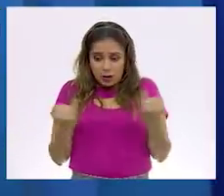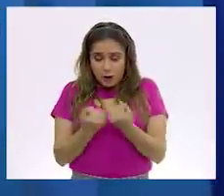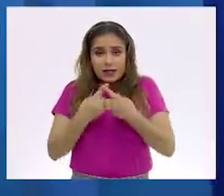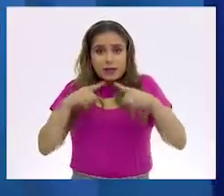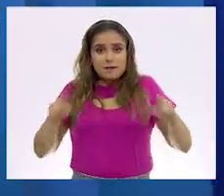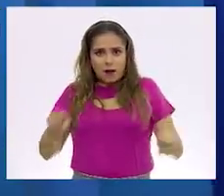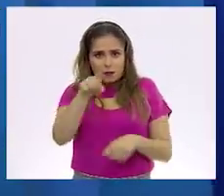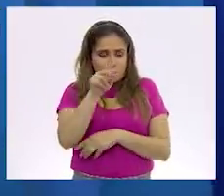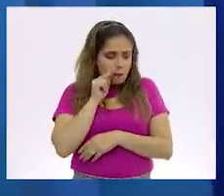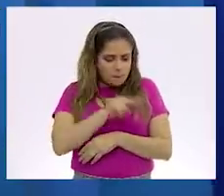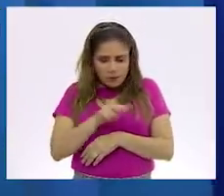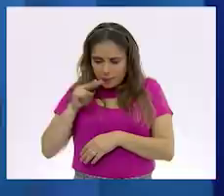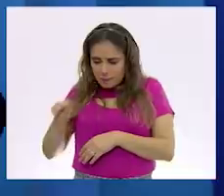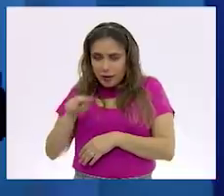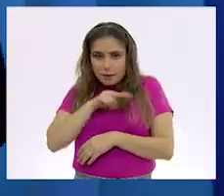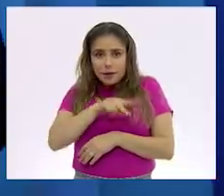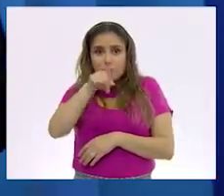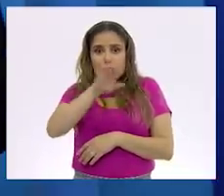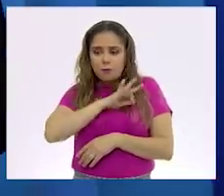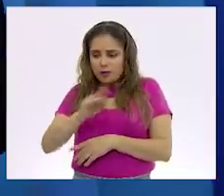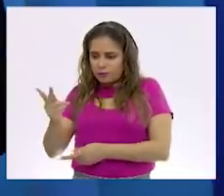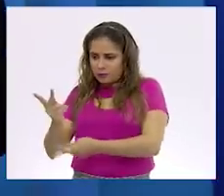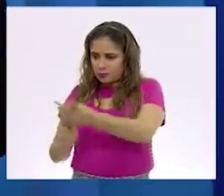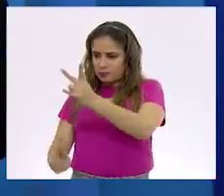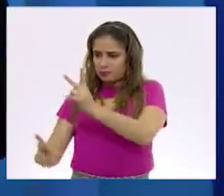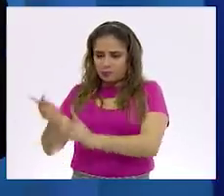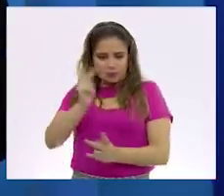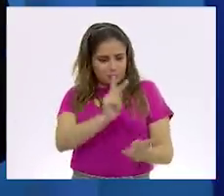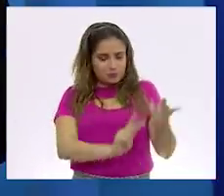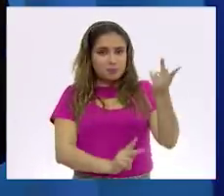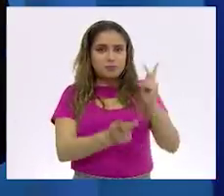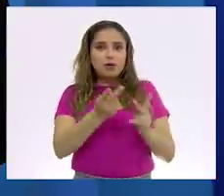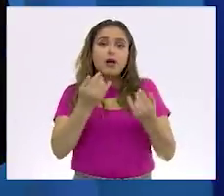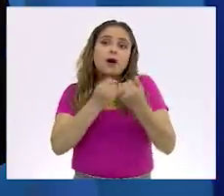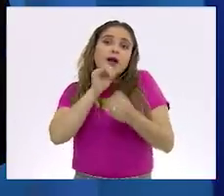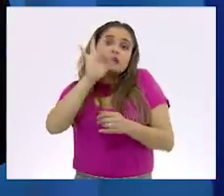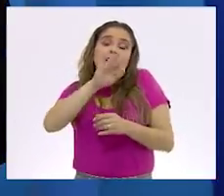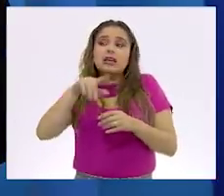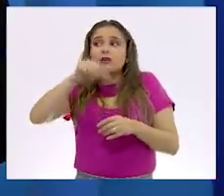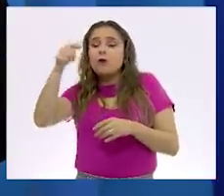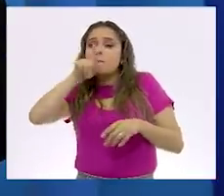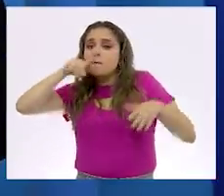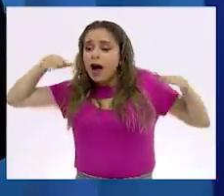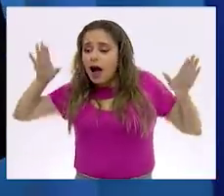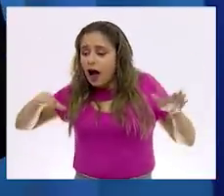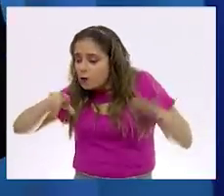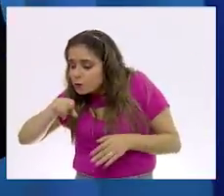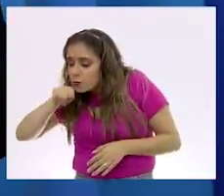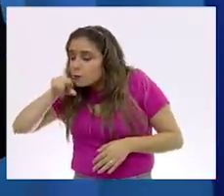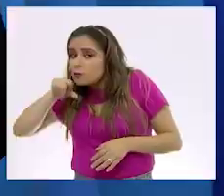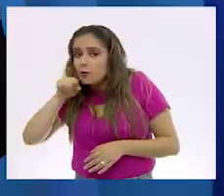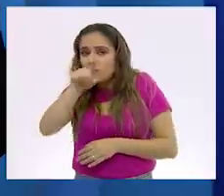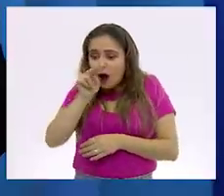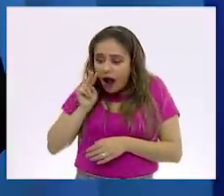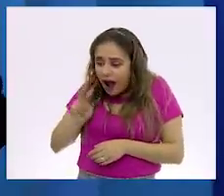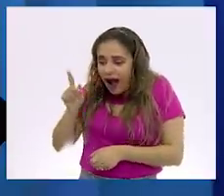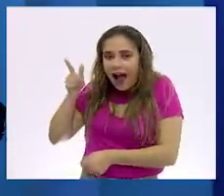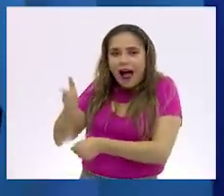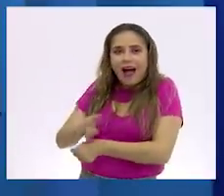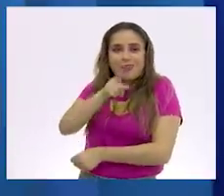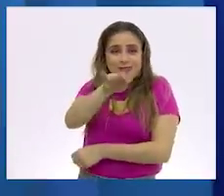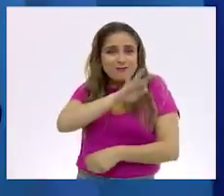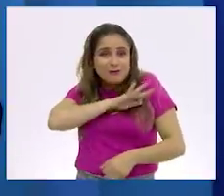producto u observar la floración y a uno que otro polinizador. Si necesitas información, pide a un adulto que te